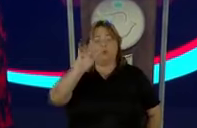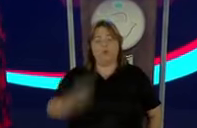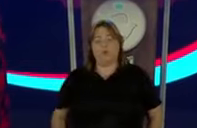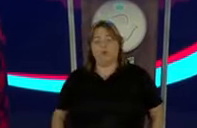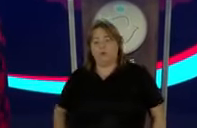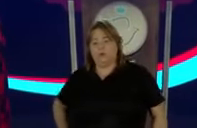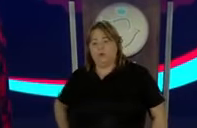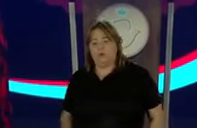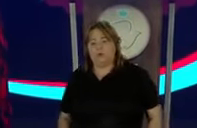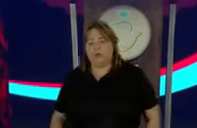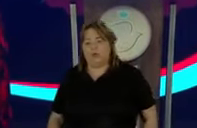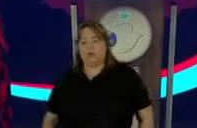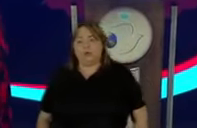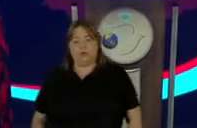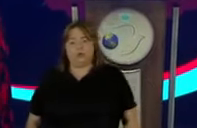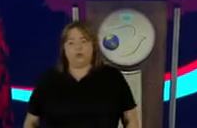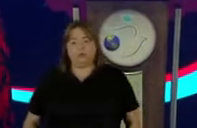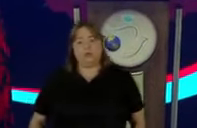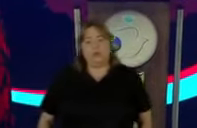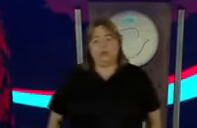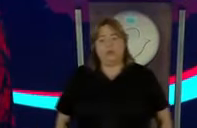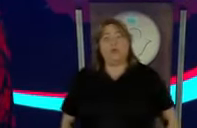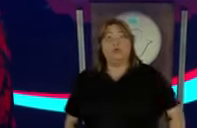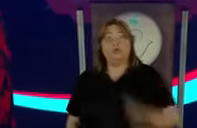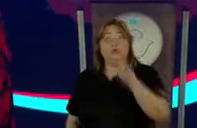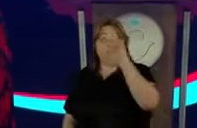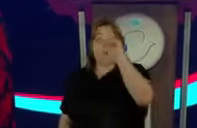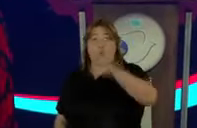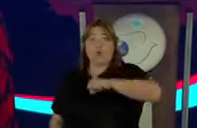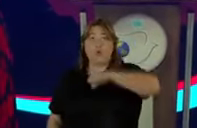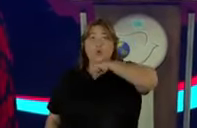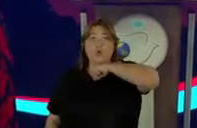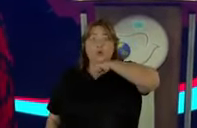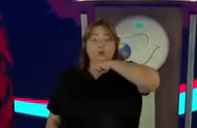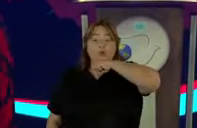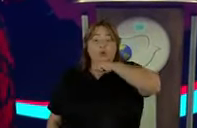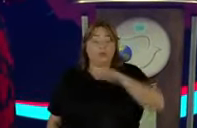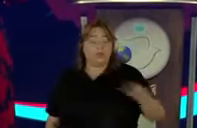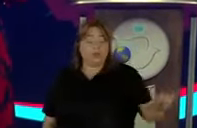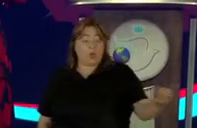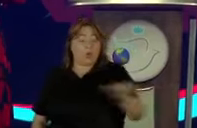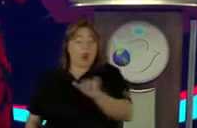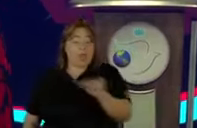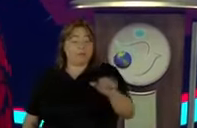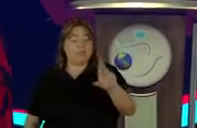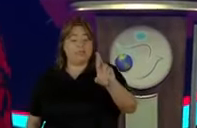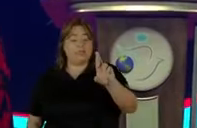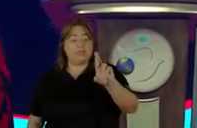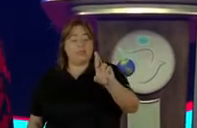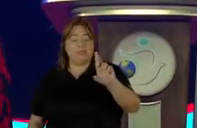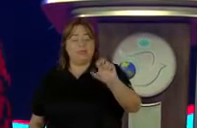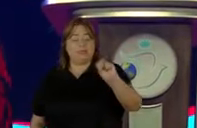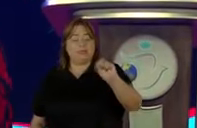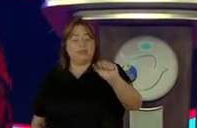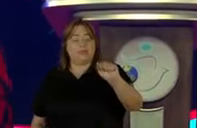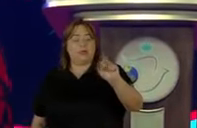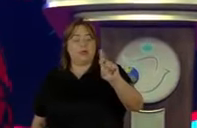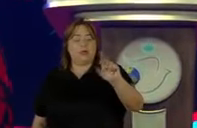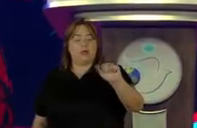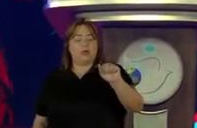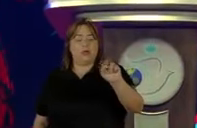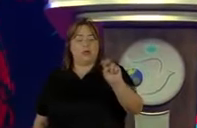amo. Eres la rosa de Sarón para